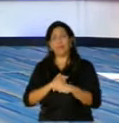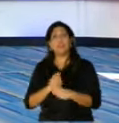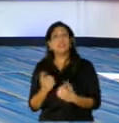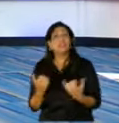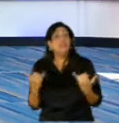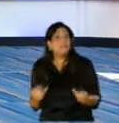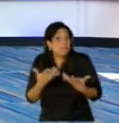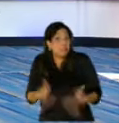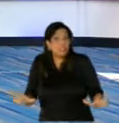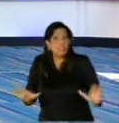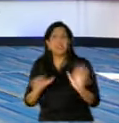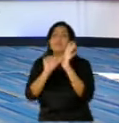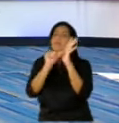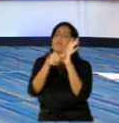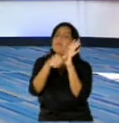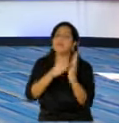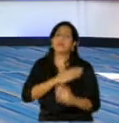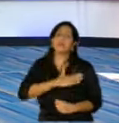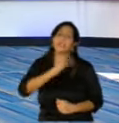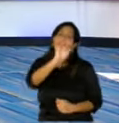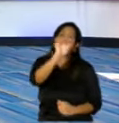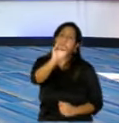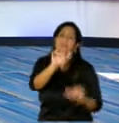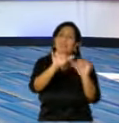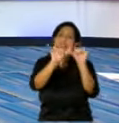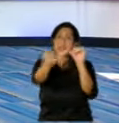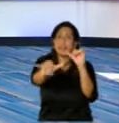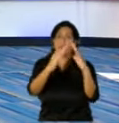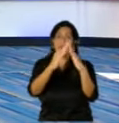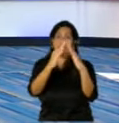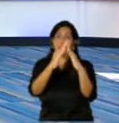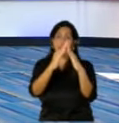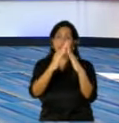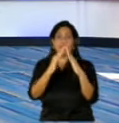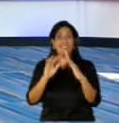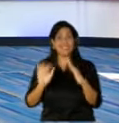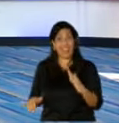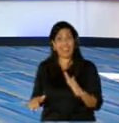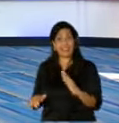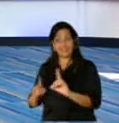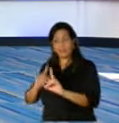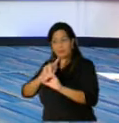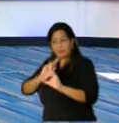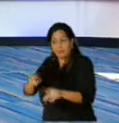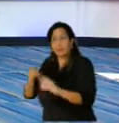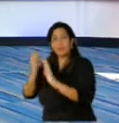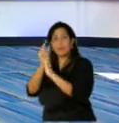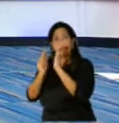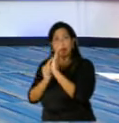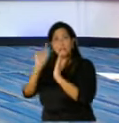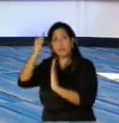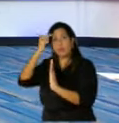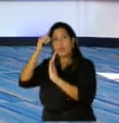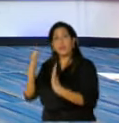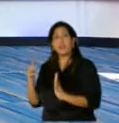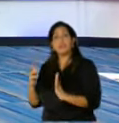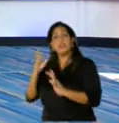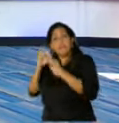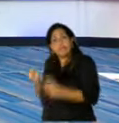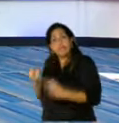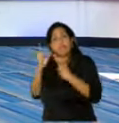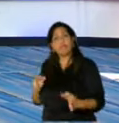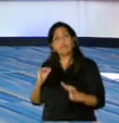despedirnos, reiteramos el llamado de quédate en casa. Es una petición que responde a una ley ejecutiva con las acciones tomadas y a su